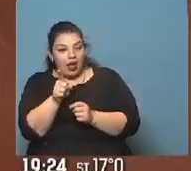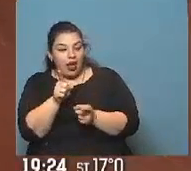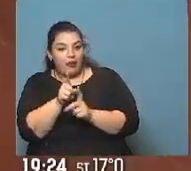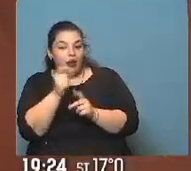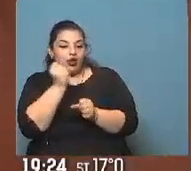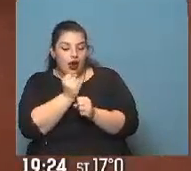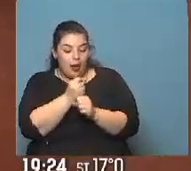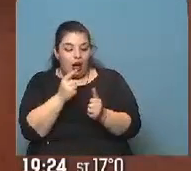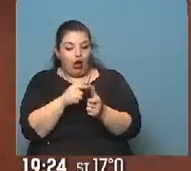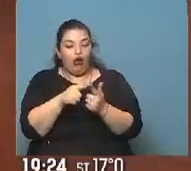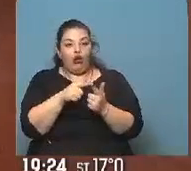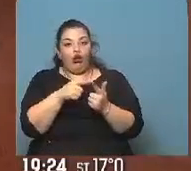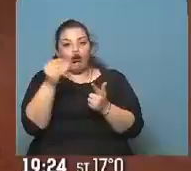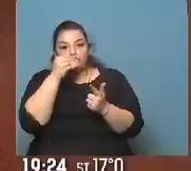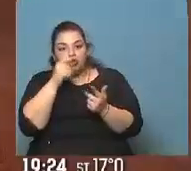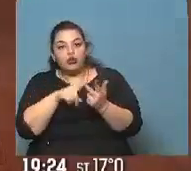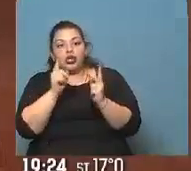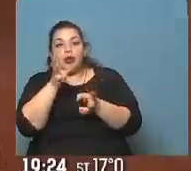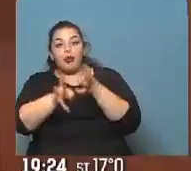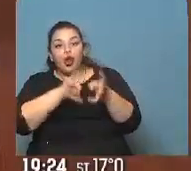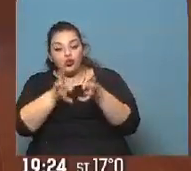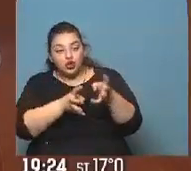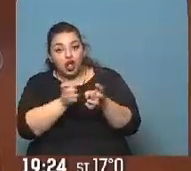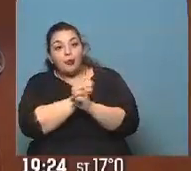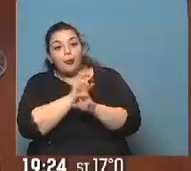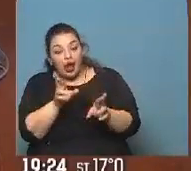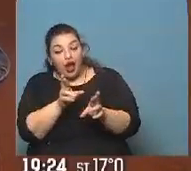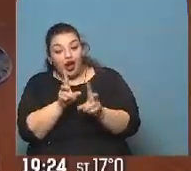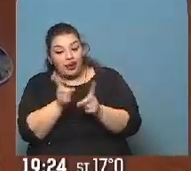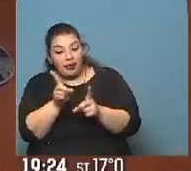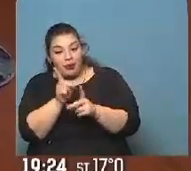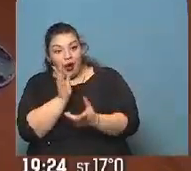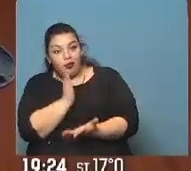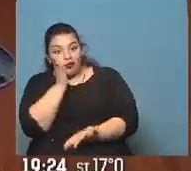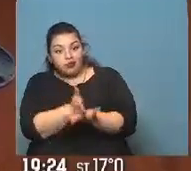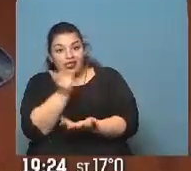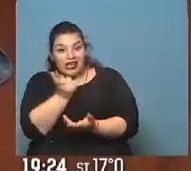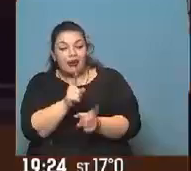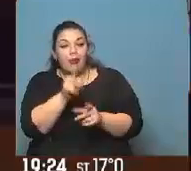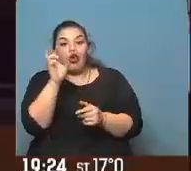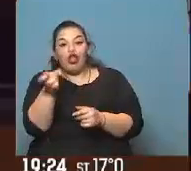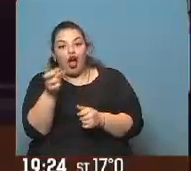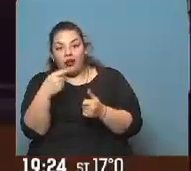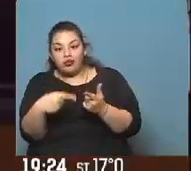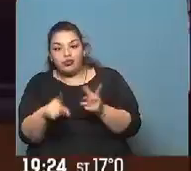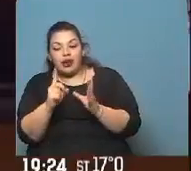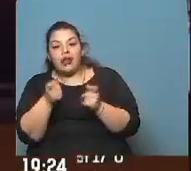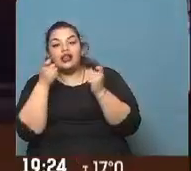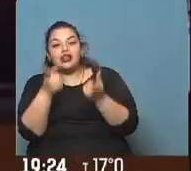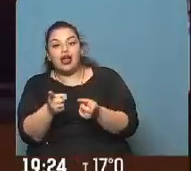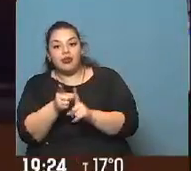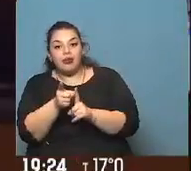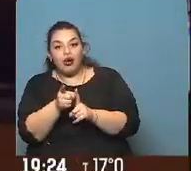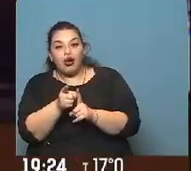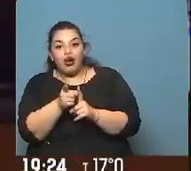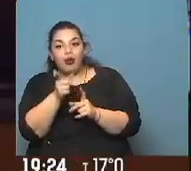empleo el consumo la producción y lo peor de todo es que en el medio cuando tienes un esquema de dolarización incentivas dolarizar